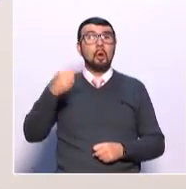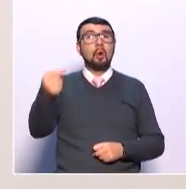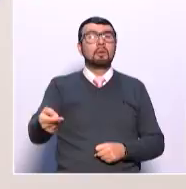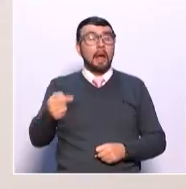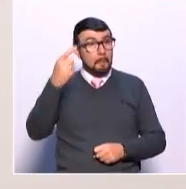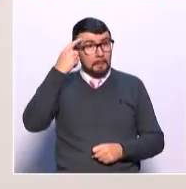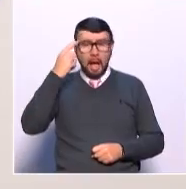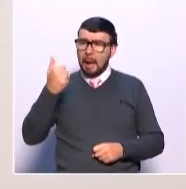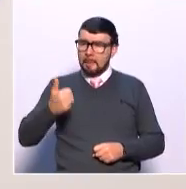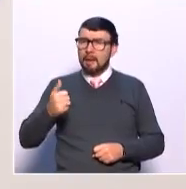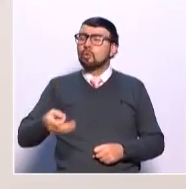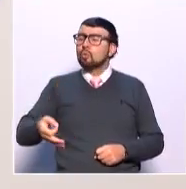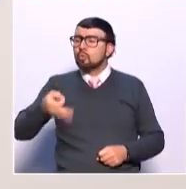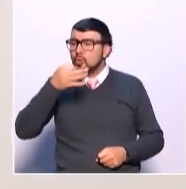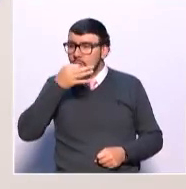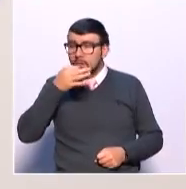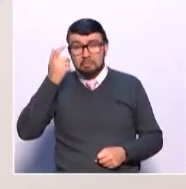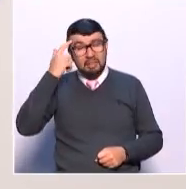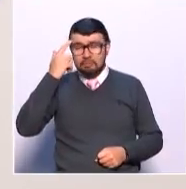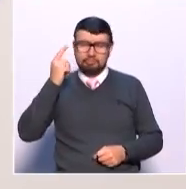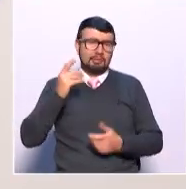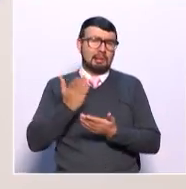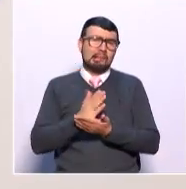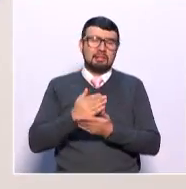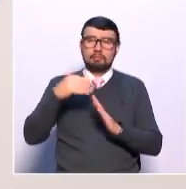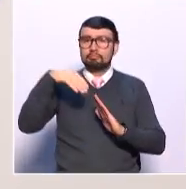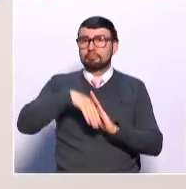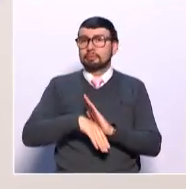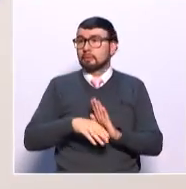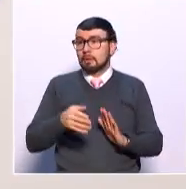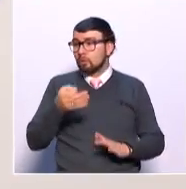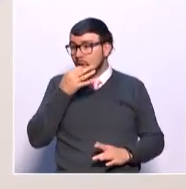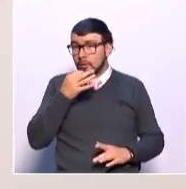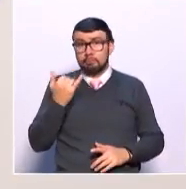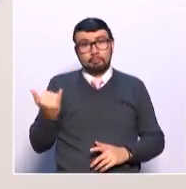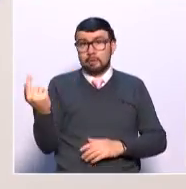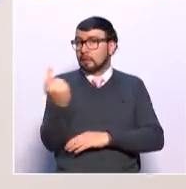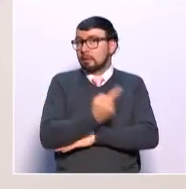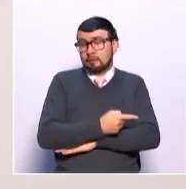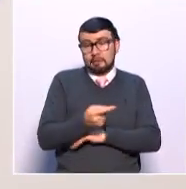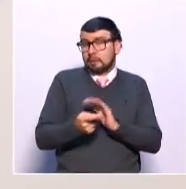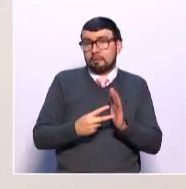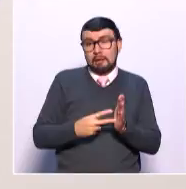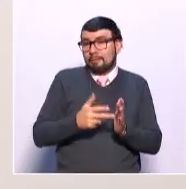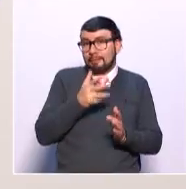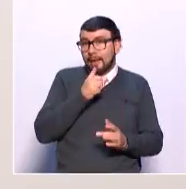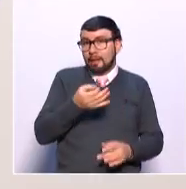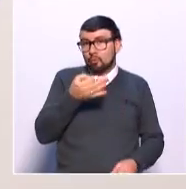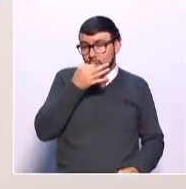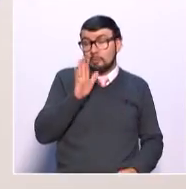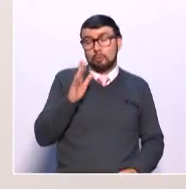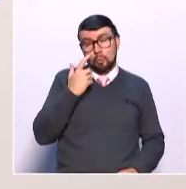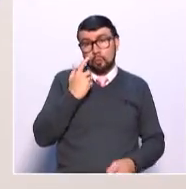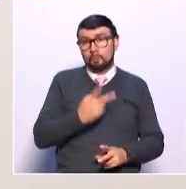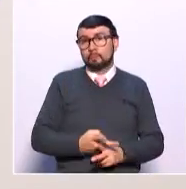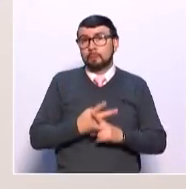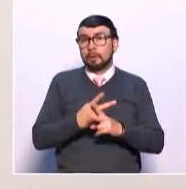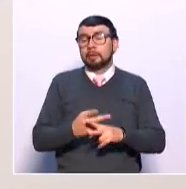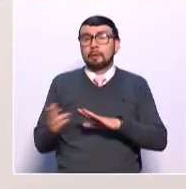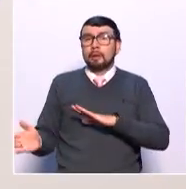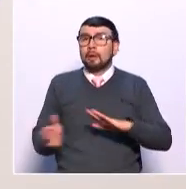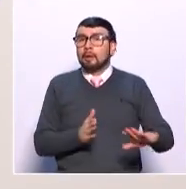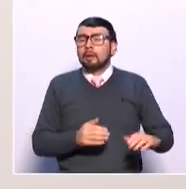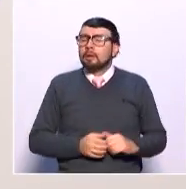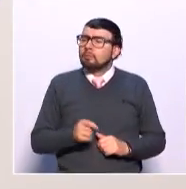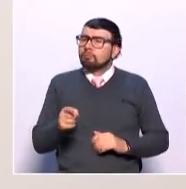pues pensando que les sirvió y resulta que se quedaron sin medicamento ese día es bien bien delicado entonces